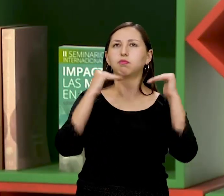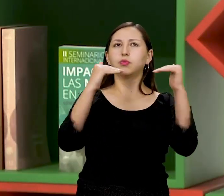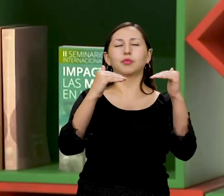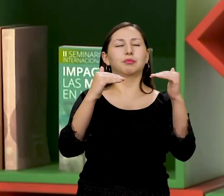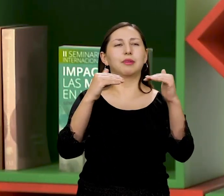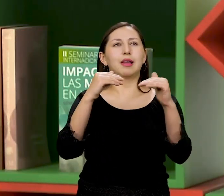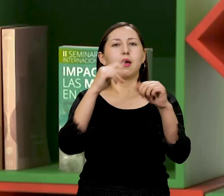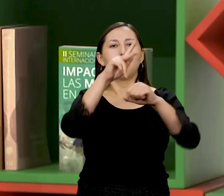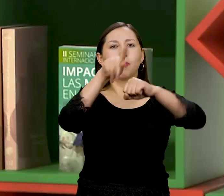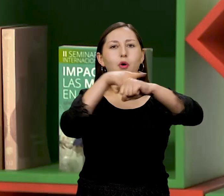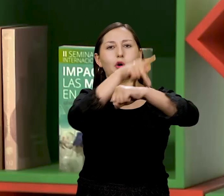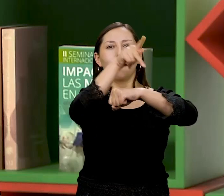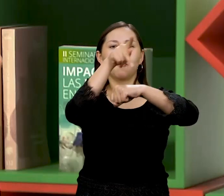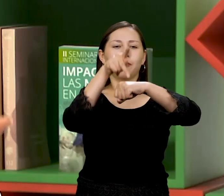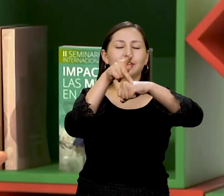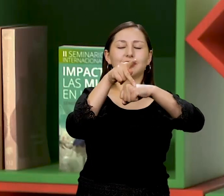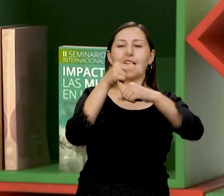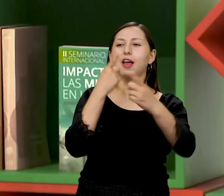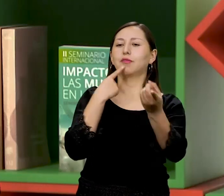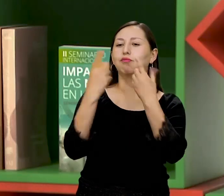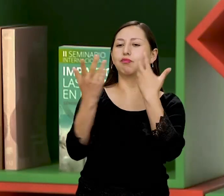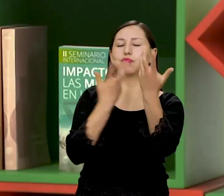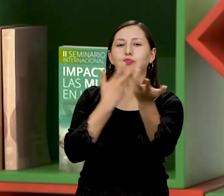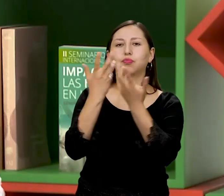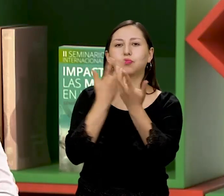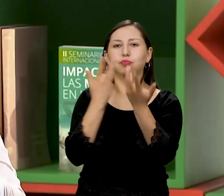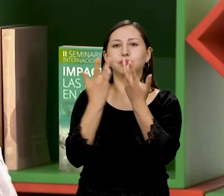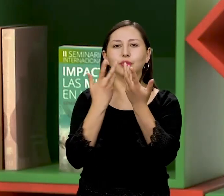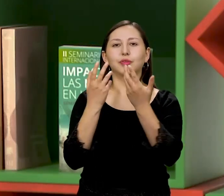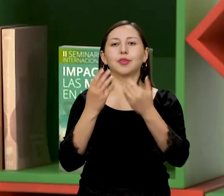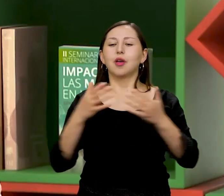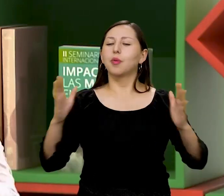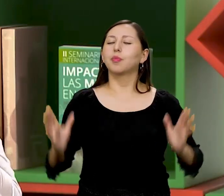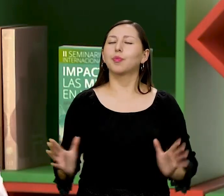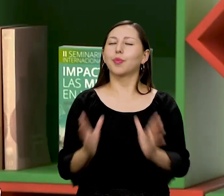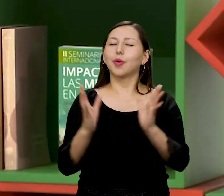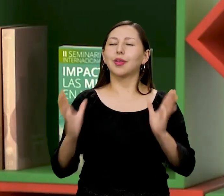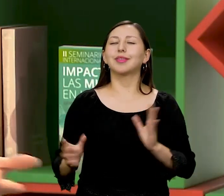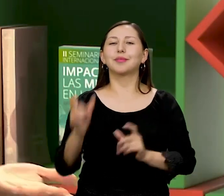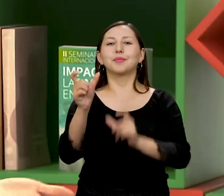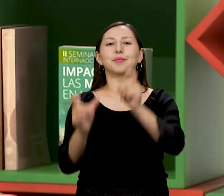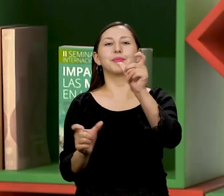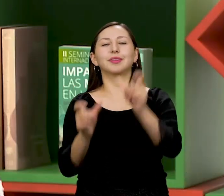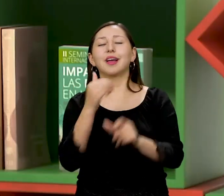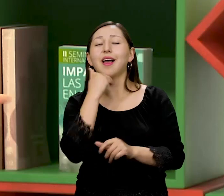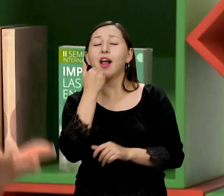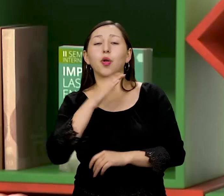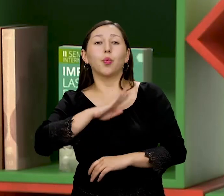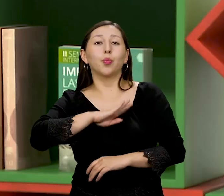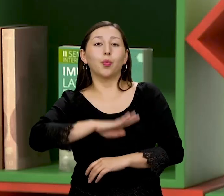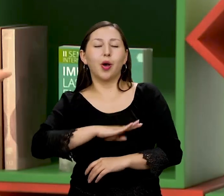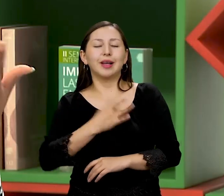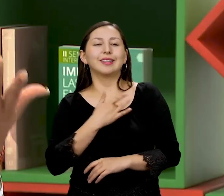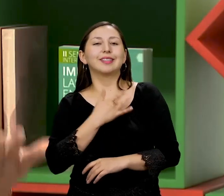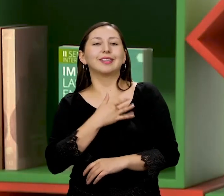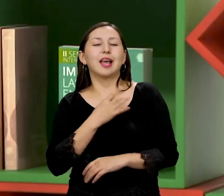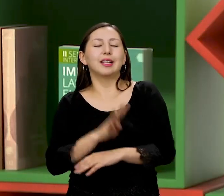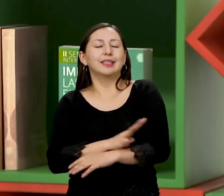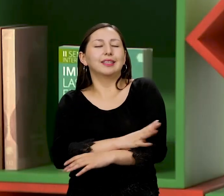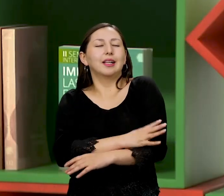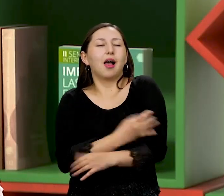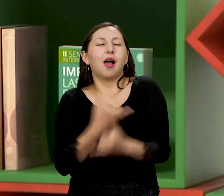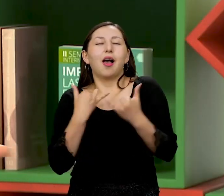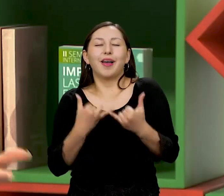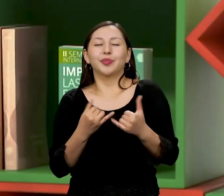quizás con, dando estas ponencias a otras mujeres, a niñas, motivando? ¿Cuál sería la mayor satisfacción que sientes